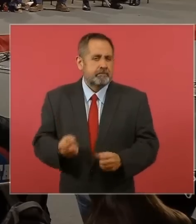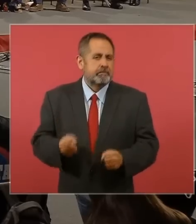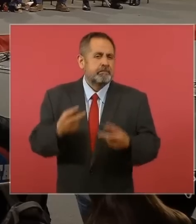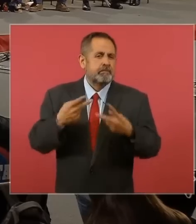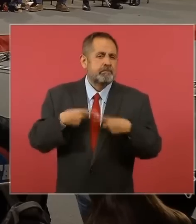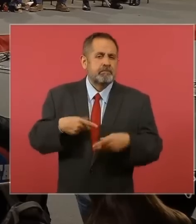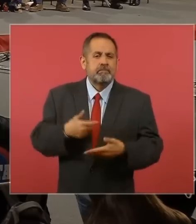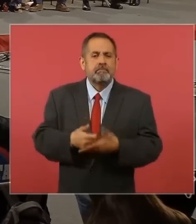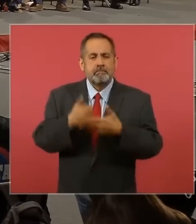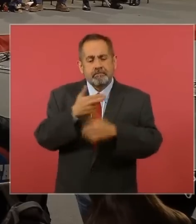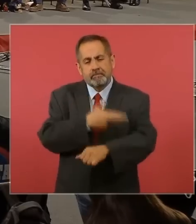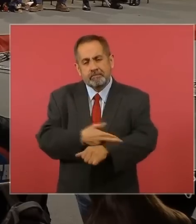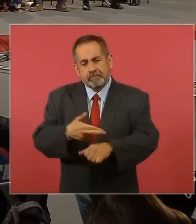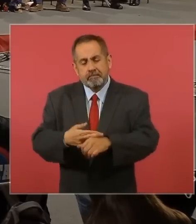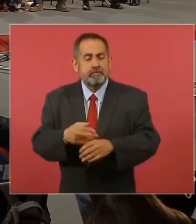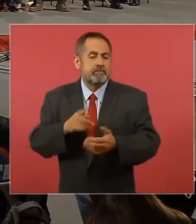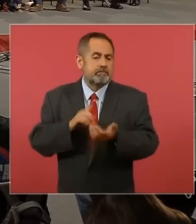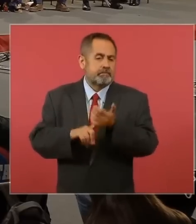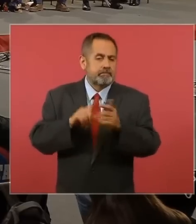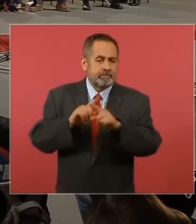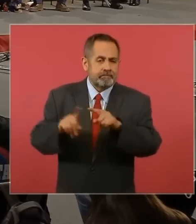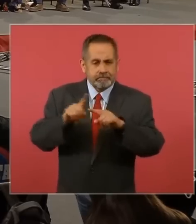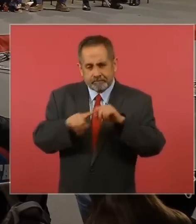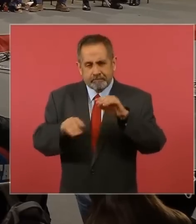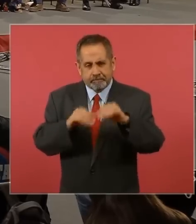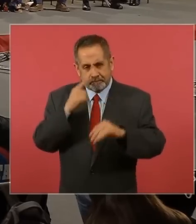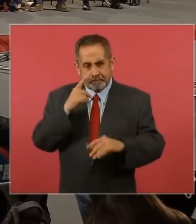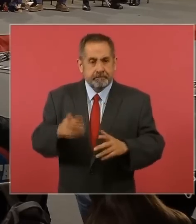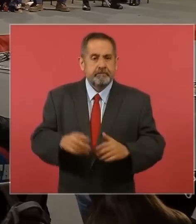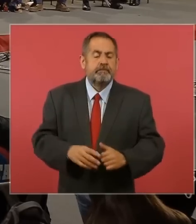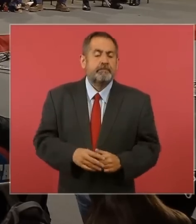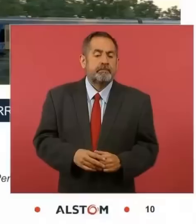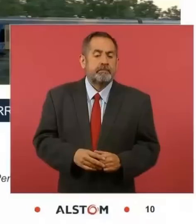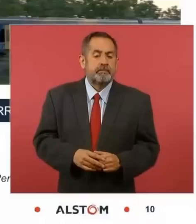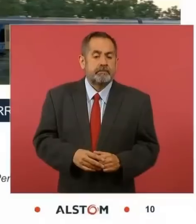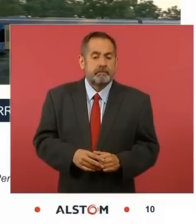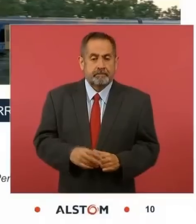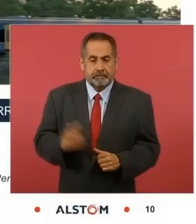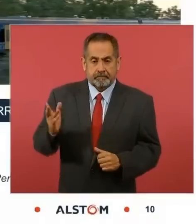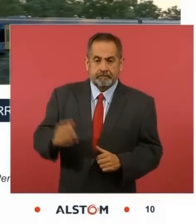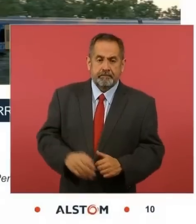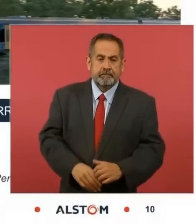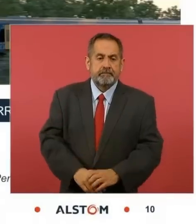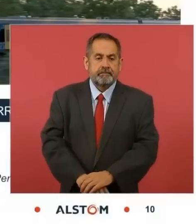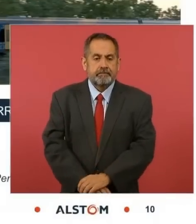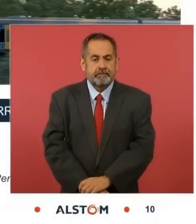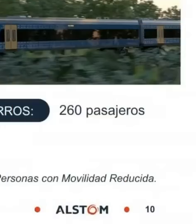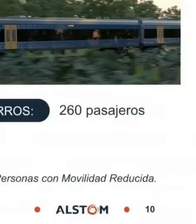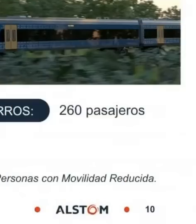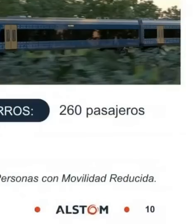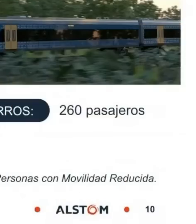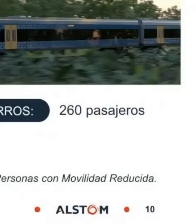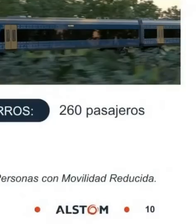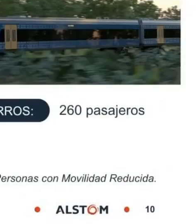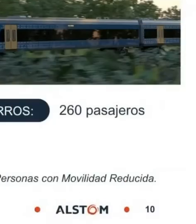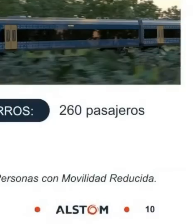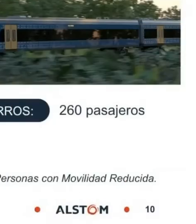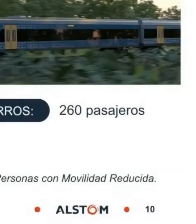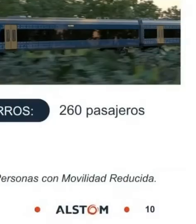han preguntado, hay que recordar que hay distintas configuraciones. Entonces, en el caso del tren estándar tenemos 2 tipos,